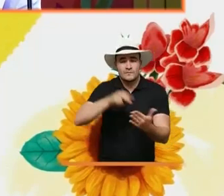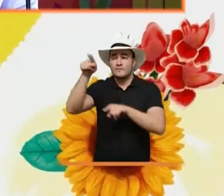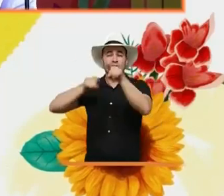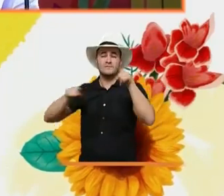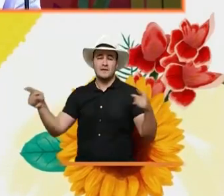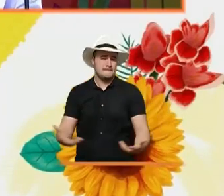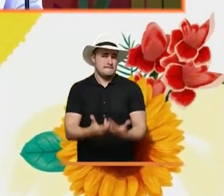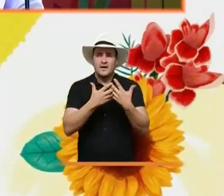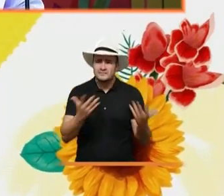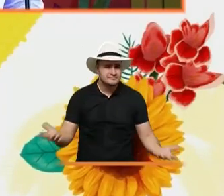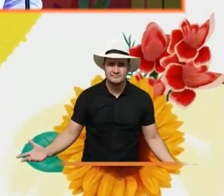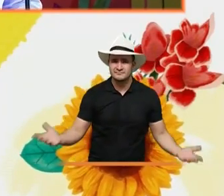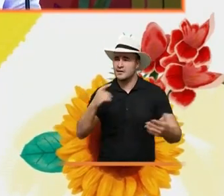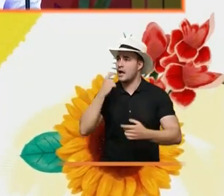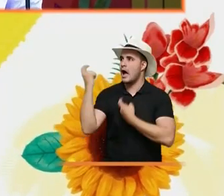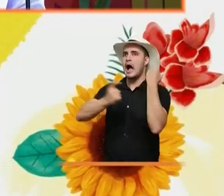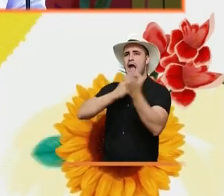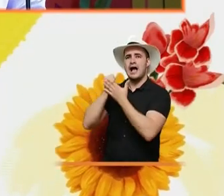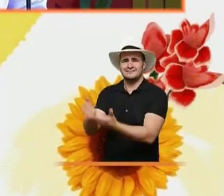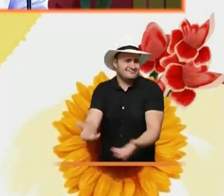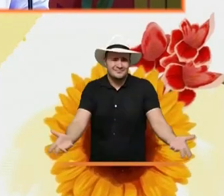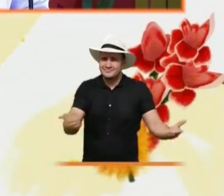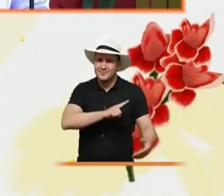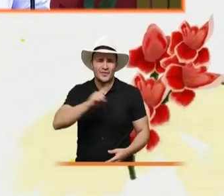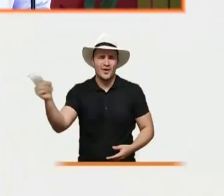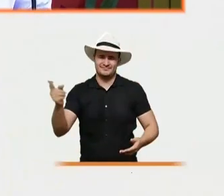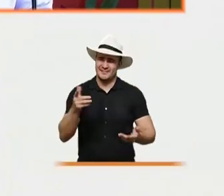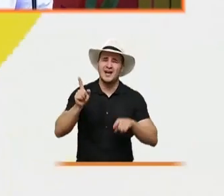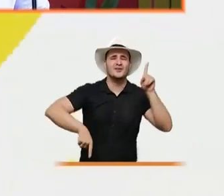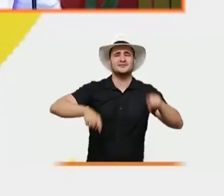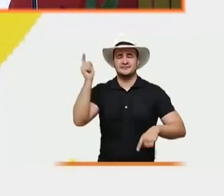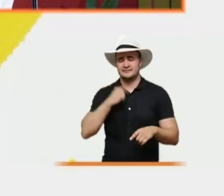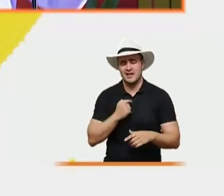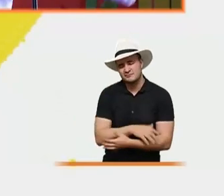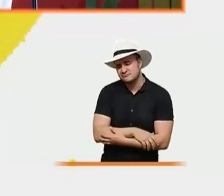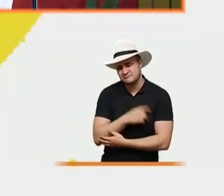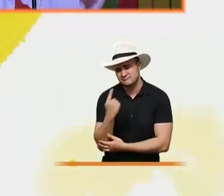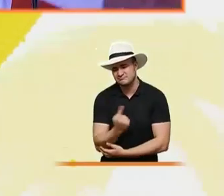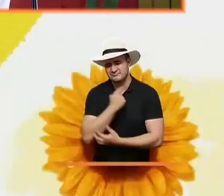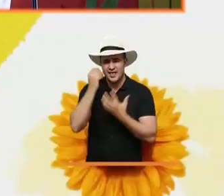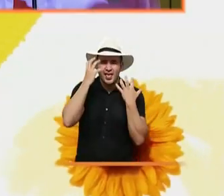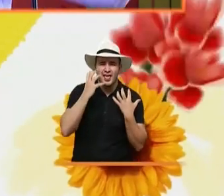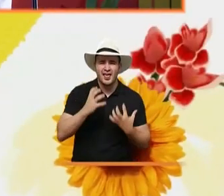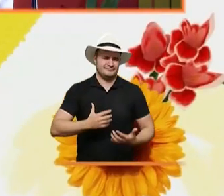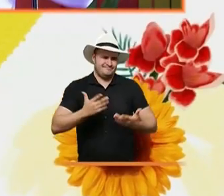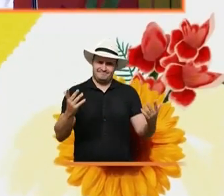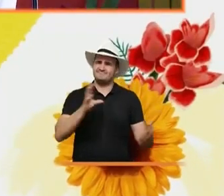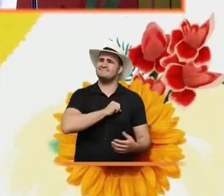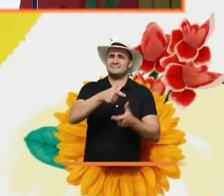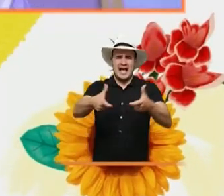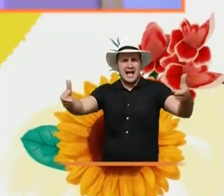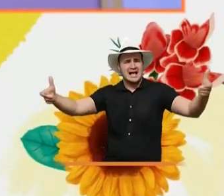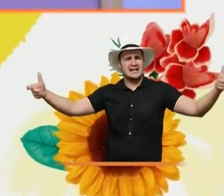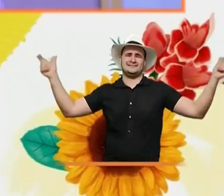la piel salto busca ayuda vive en la mediocridad el descontento en la